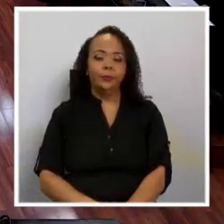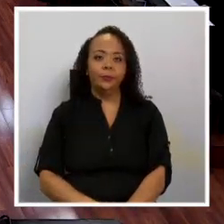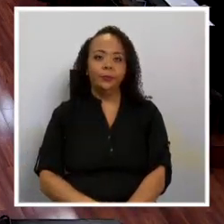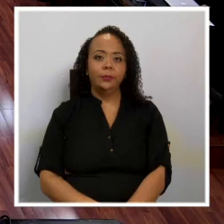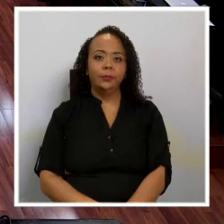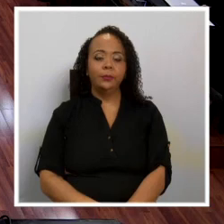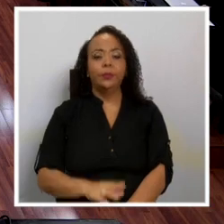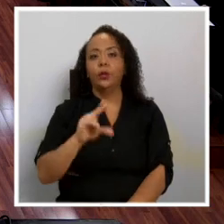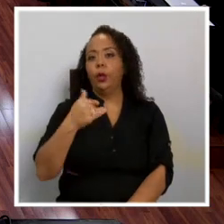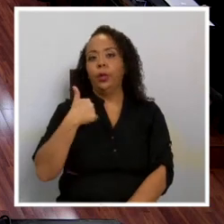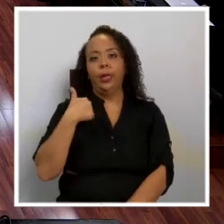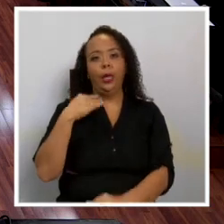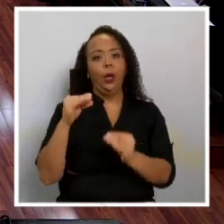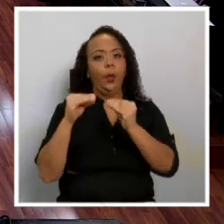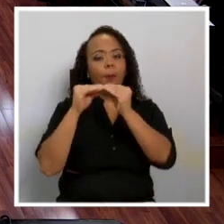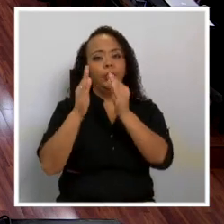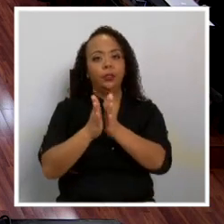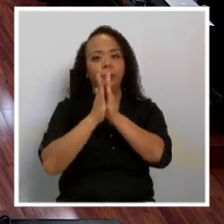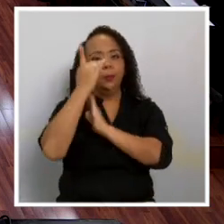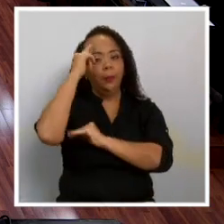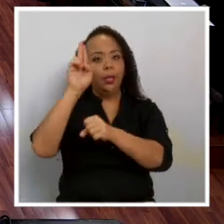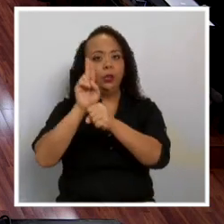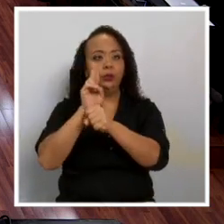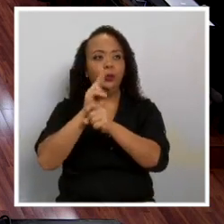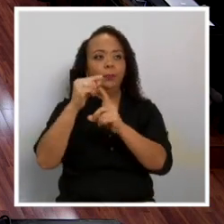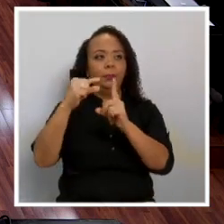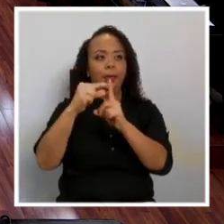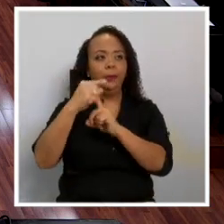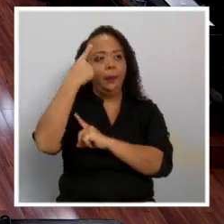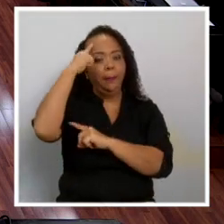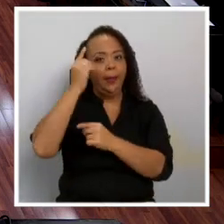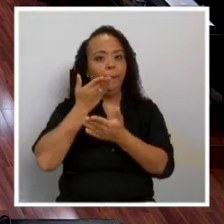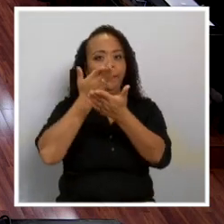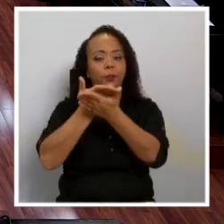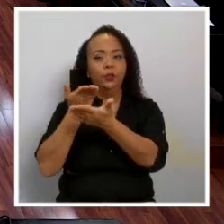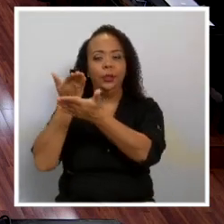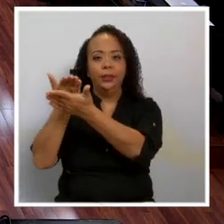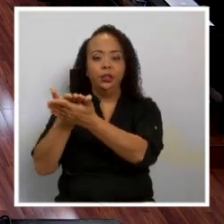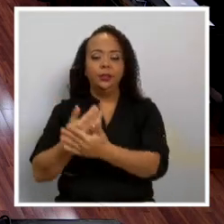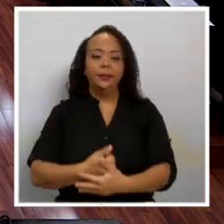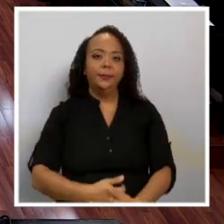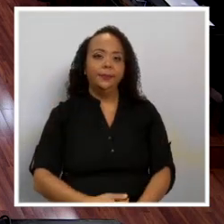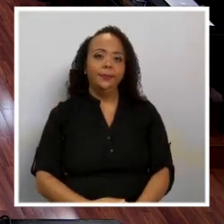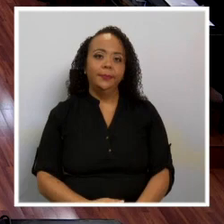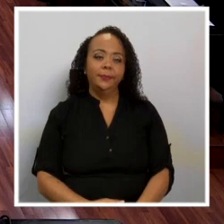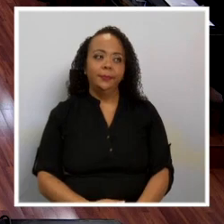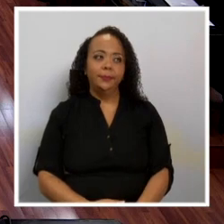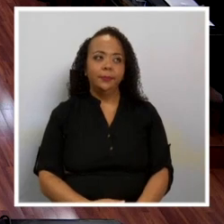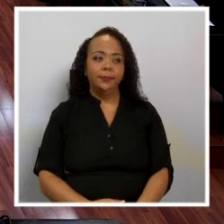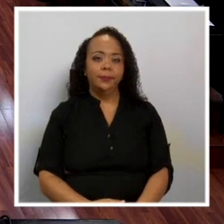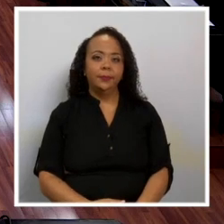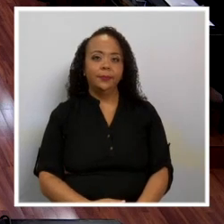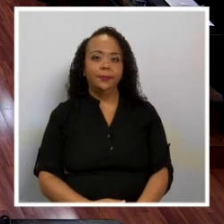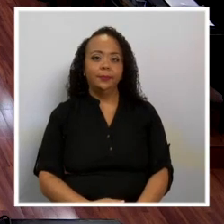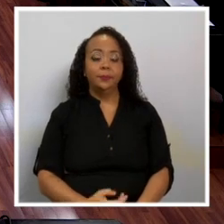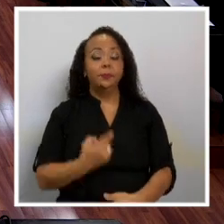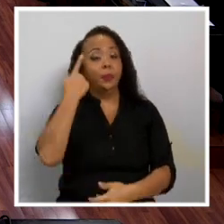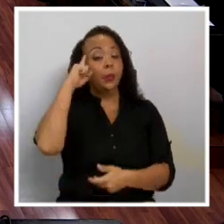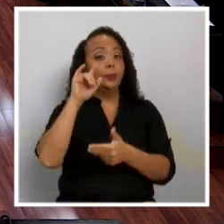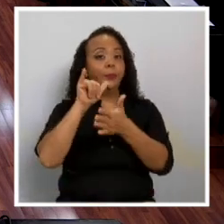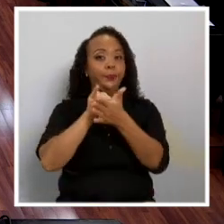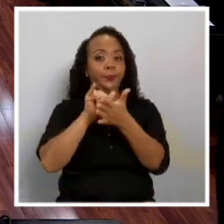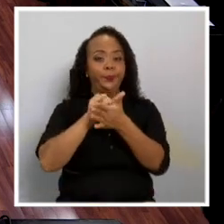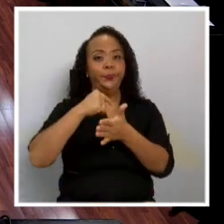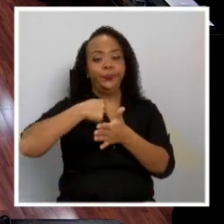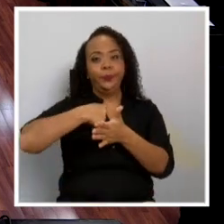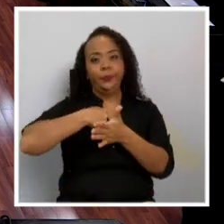No tengo más solicitudes para el uso de la palabra para las postulaciones. Con lo cual, le